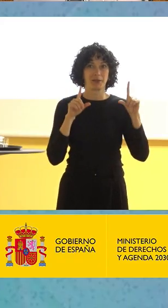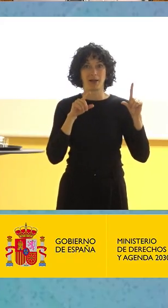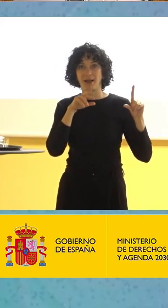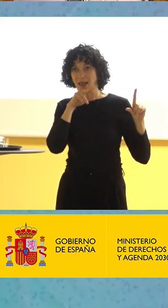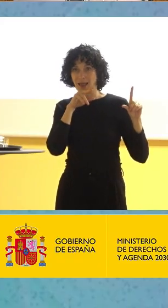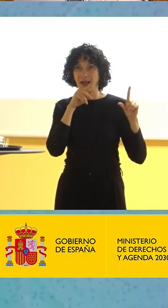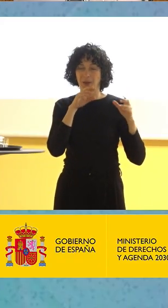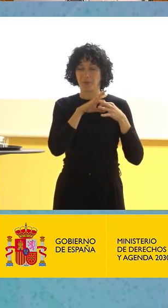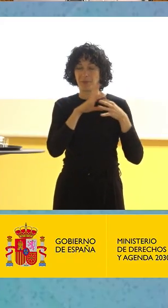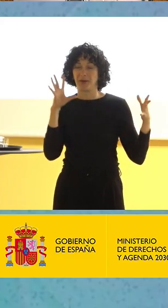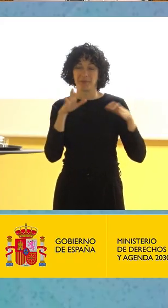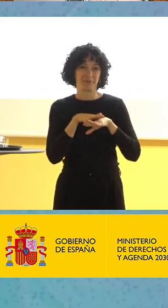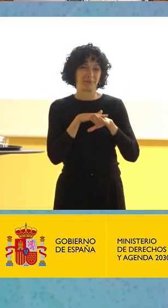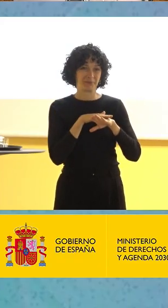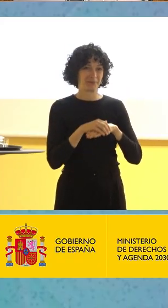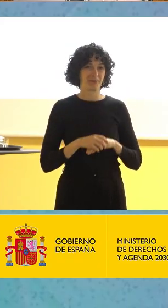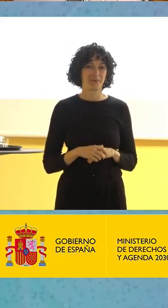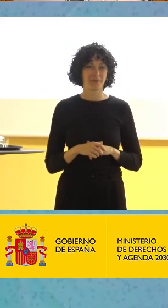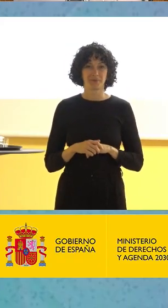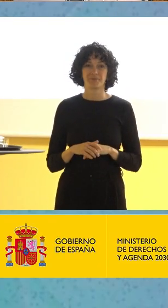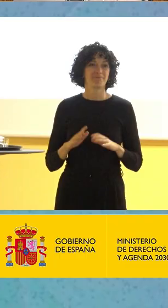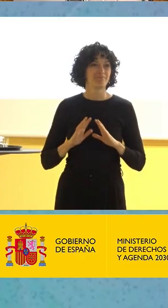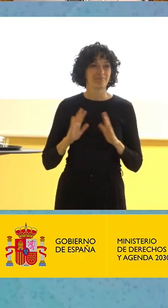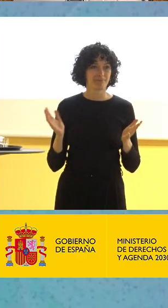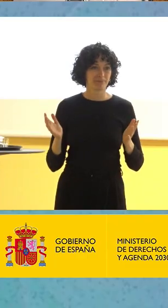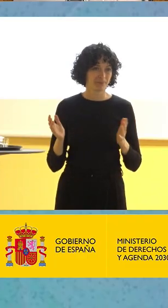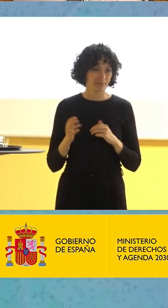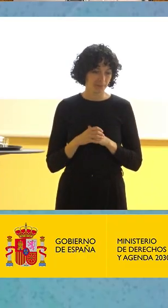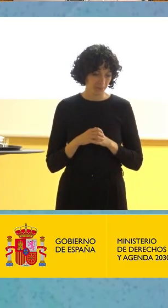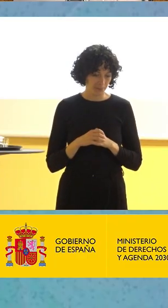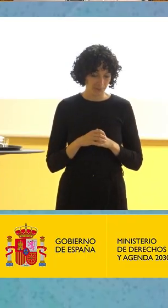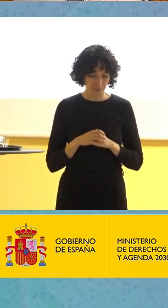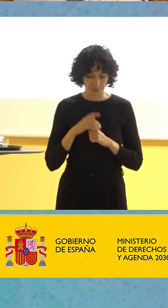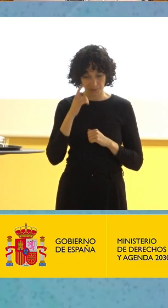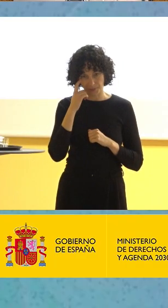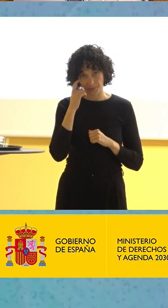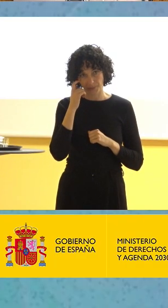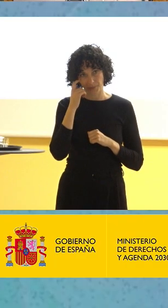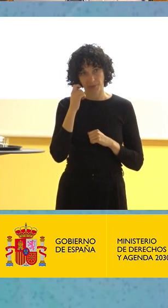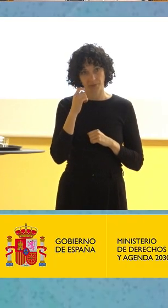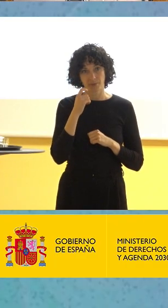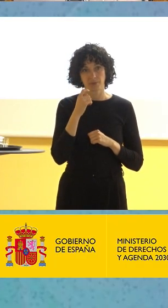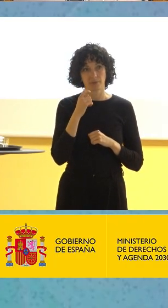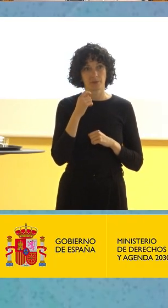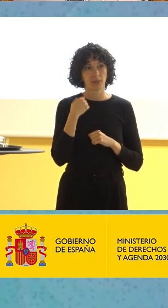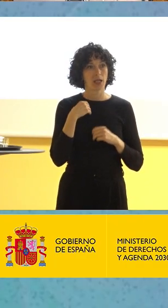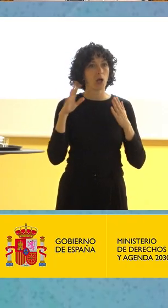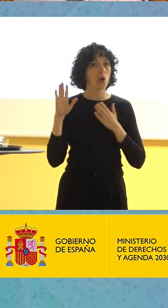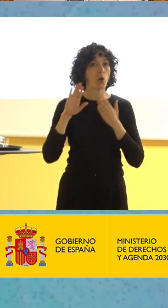diapositivas y conversación. Y pues de todas formas, a ver si me dices cuándo llega la